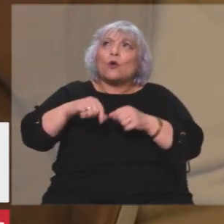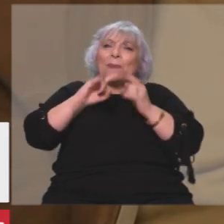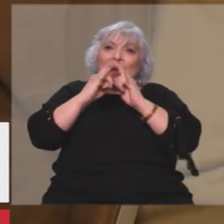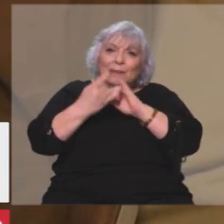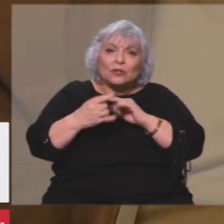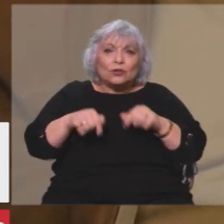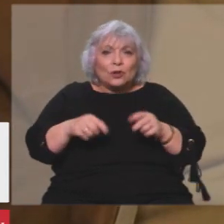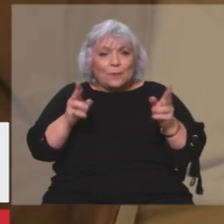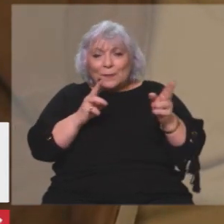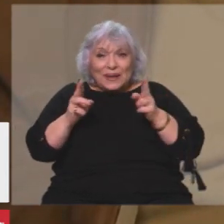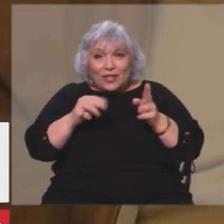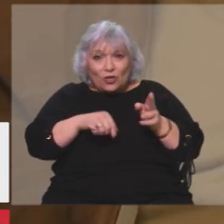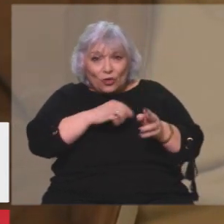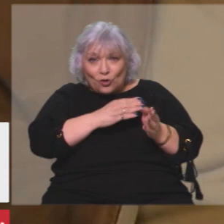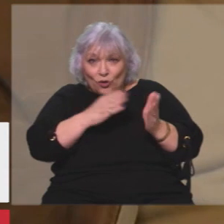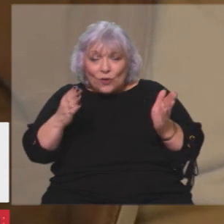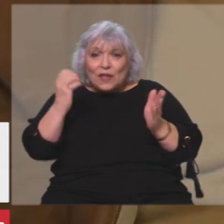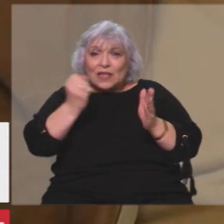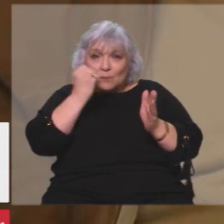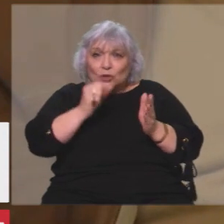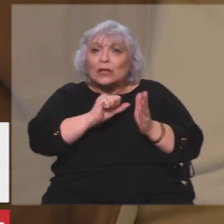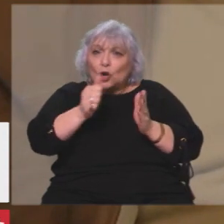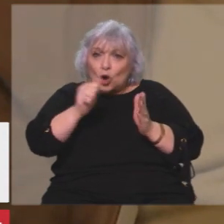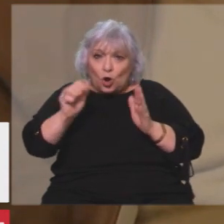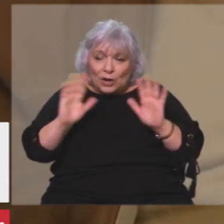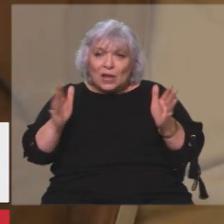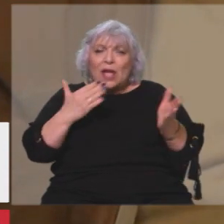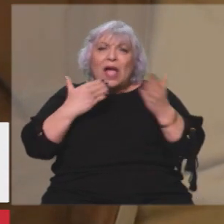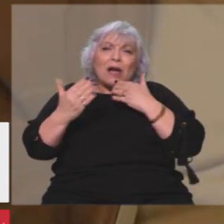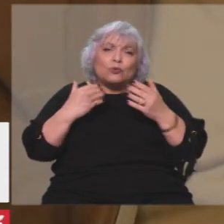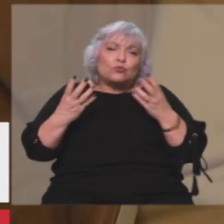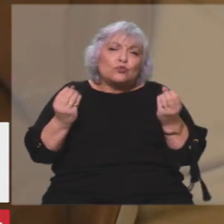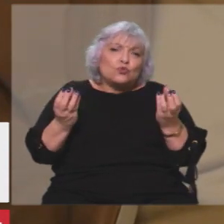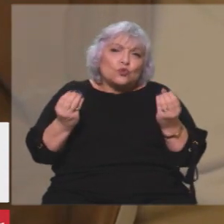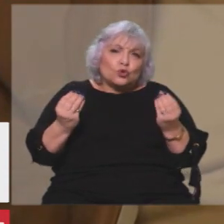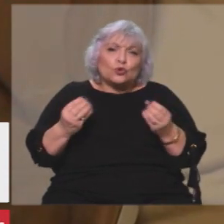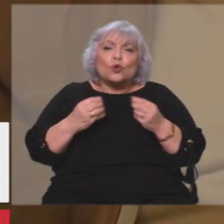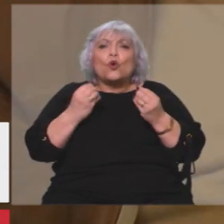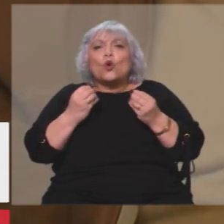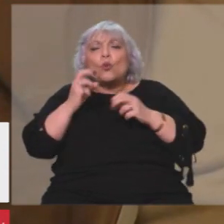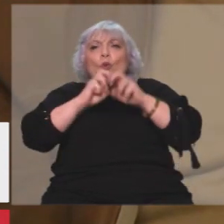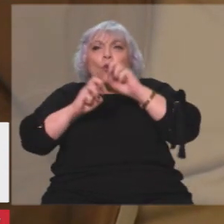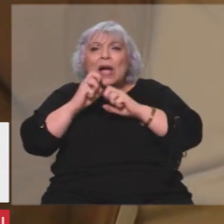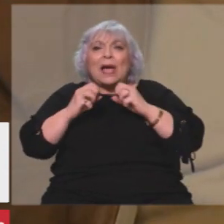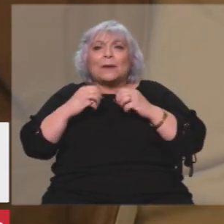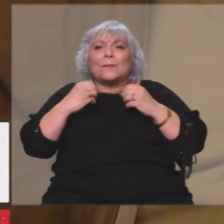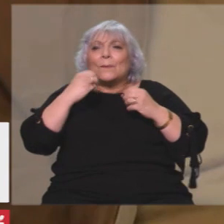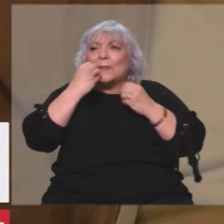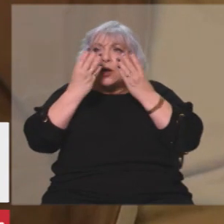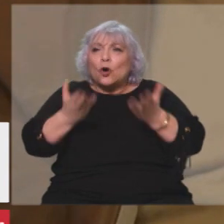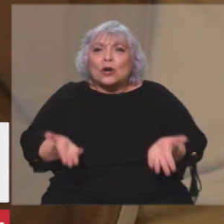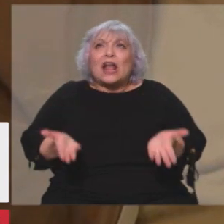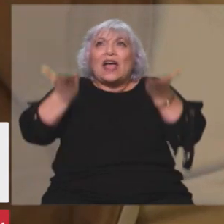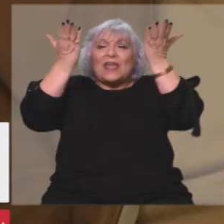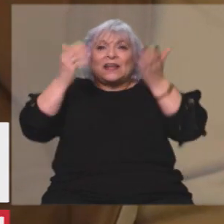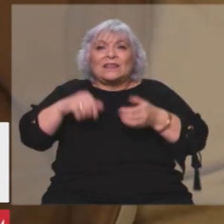perdido importantes logros se ha hablado muchísimo de cómo podemos prosperar con un país que necesitan más